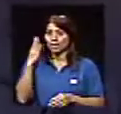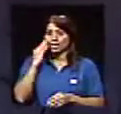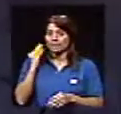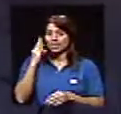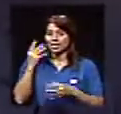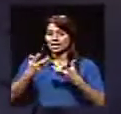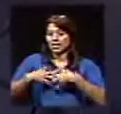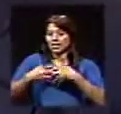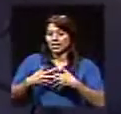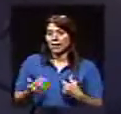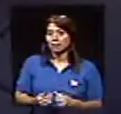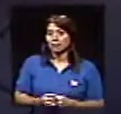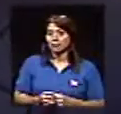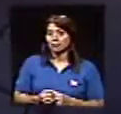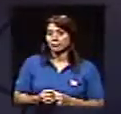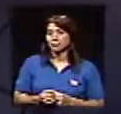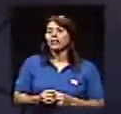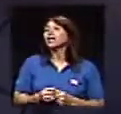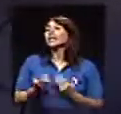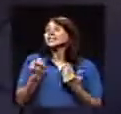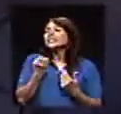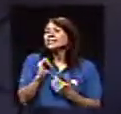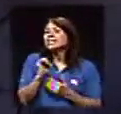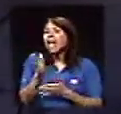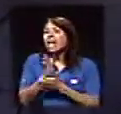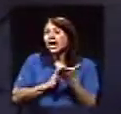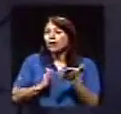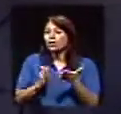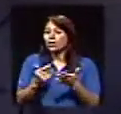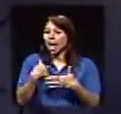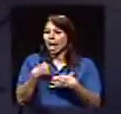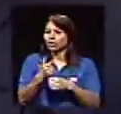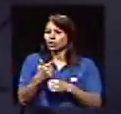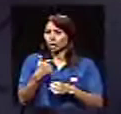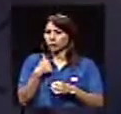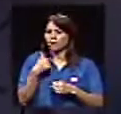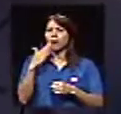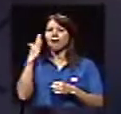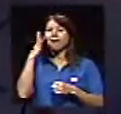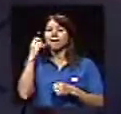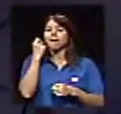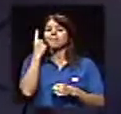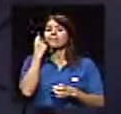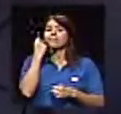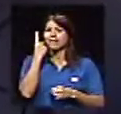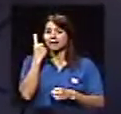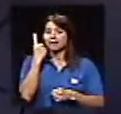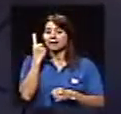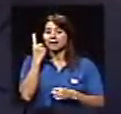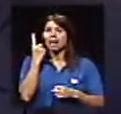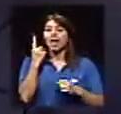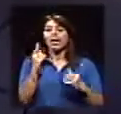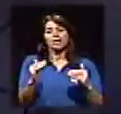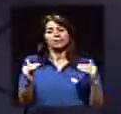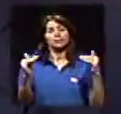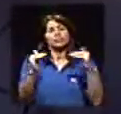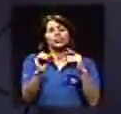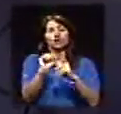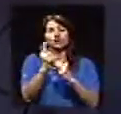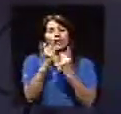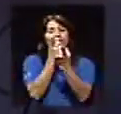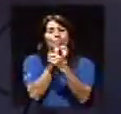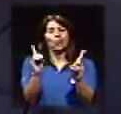empresarial. Si algo me ha hecho tener una visión más cercana a las posiciones socialdemócratas, ha sido